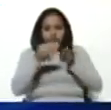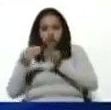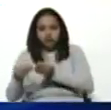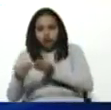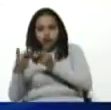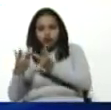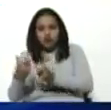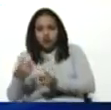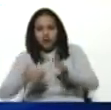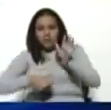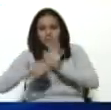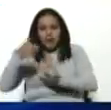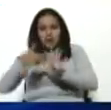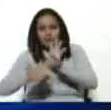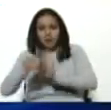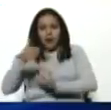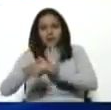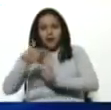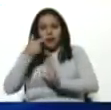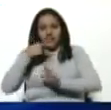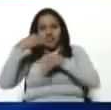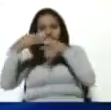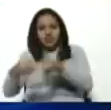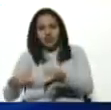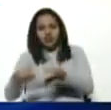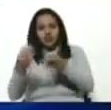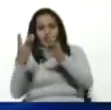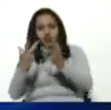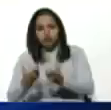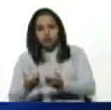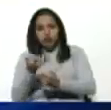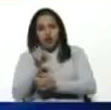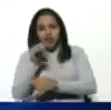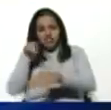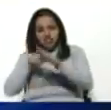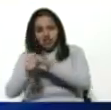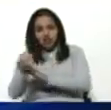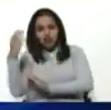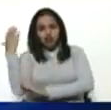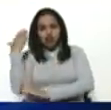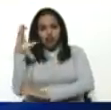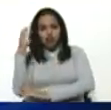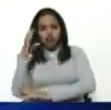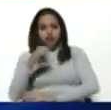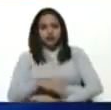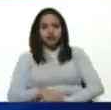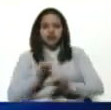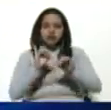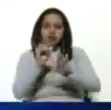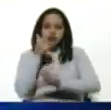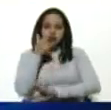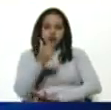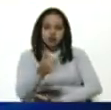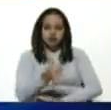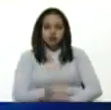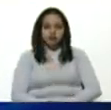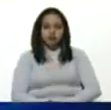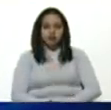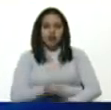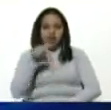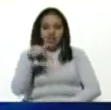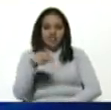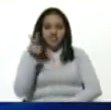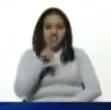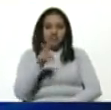triplica, quintuplica la verdadera cifra de lo que está ocurriendo en Colombia. Y por eso decimos, lo que ocurra en